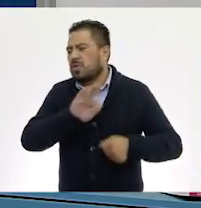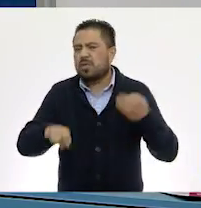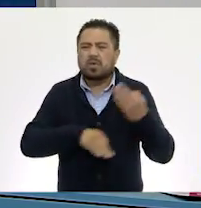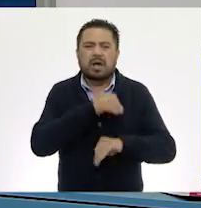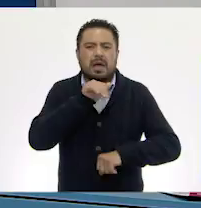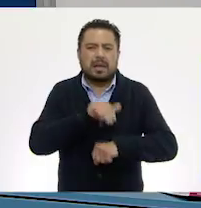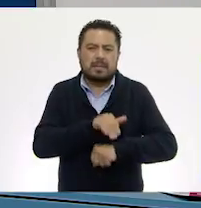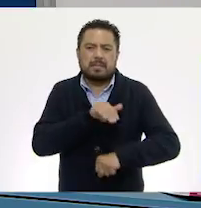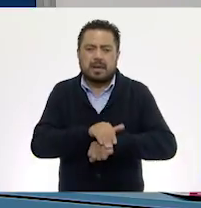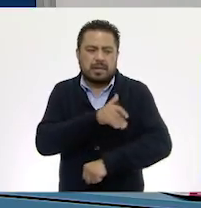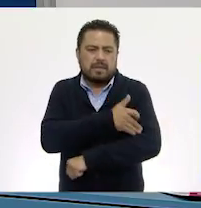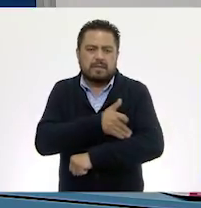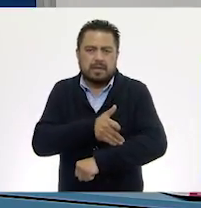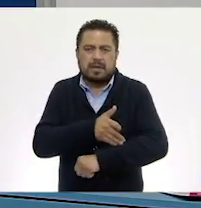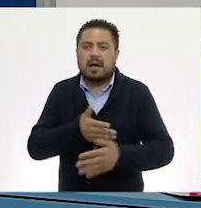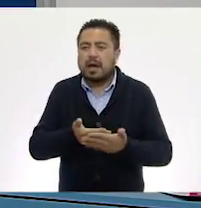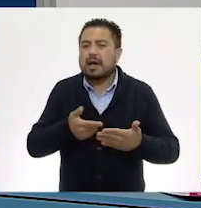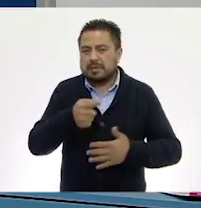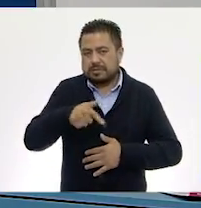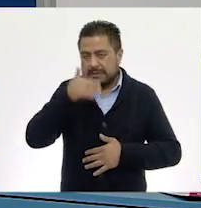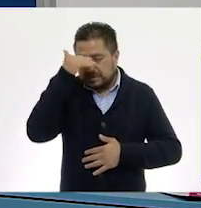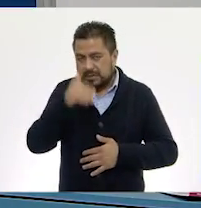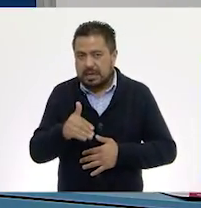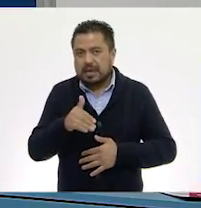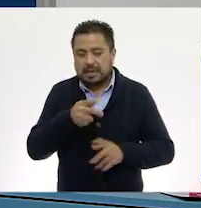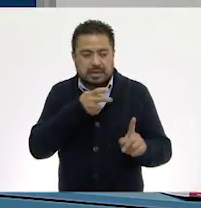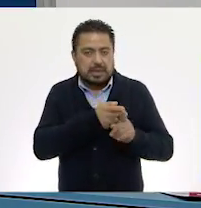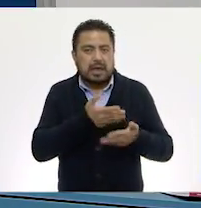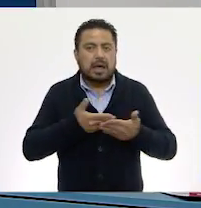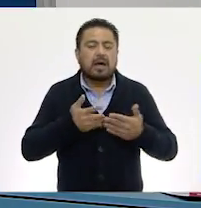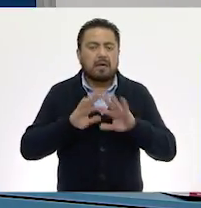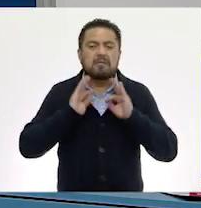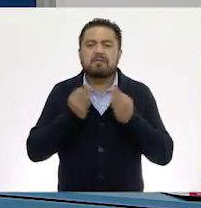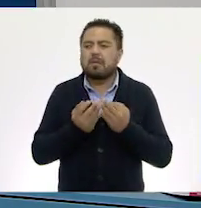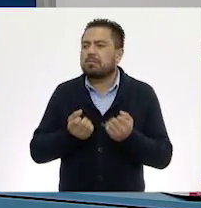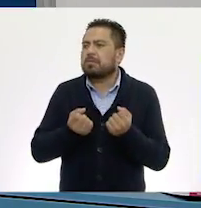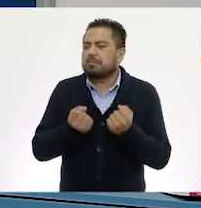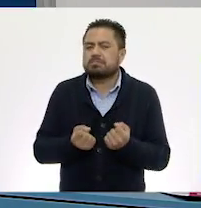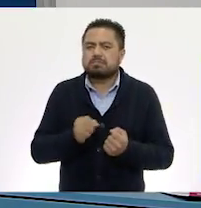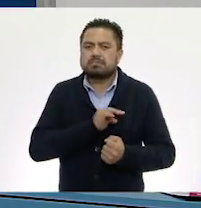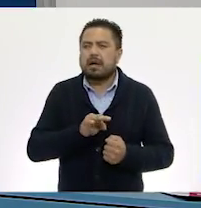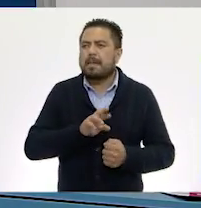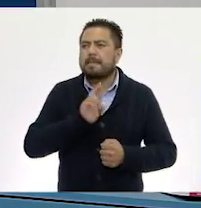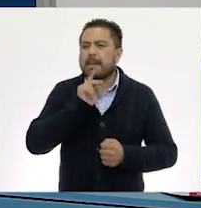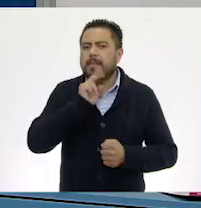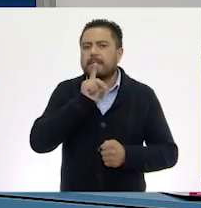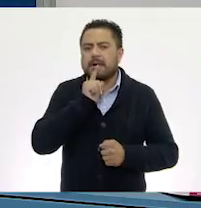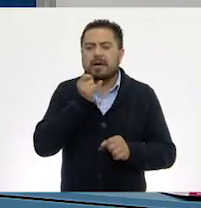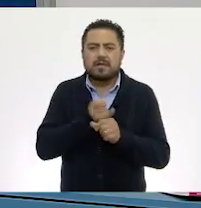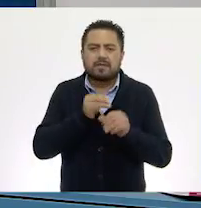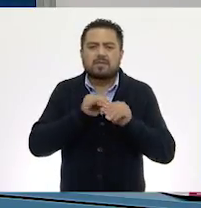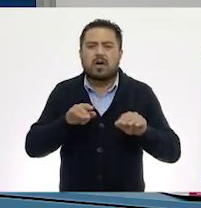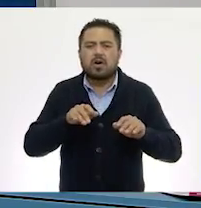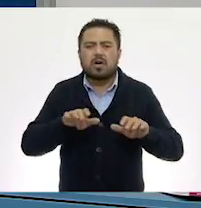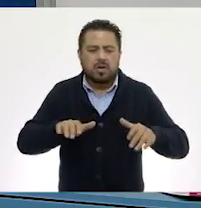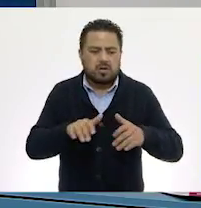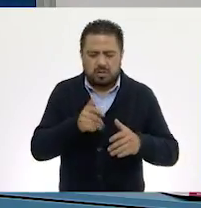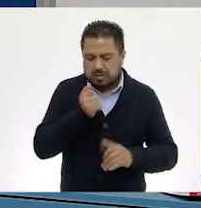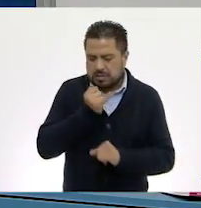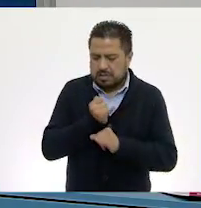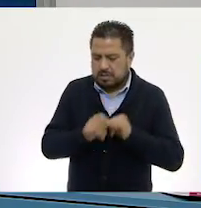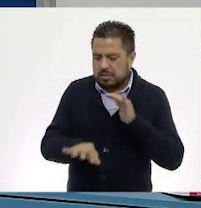sus amigos y familiares. Ahora que ya lo saben, esta es una forma segura de conseguir mejor información y fuentes en